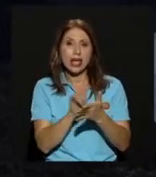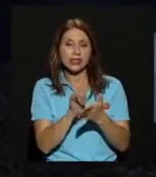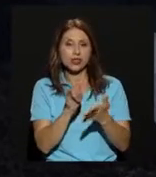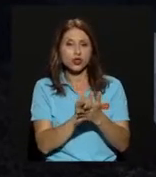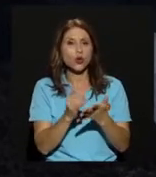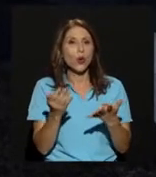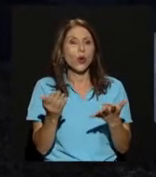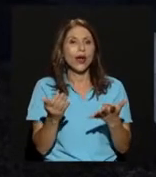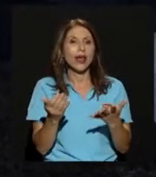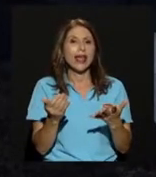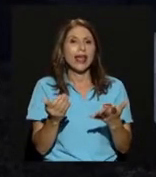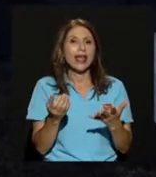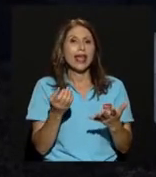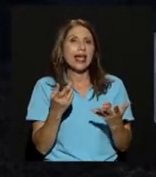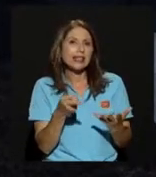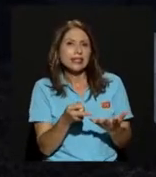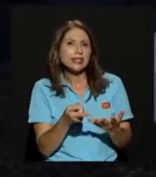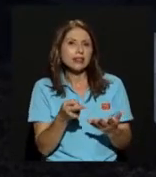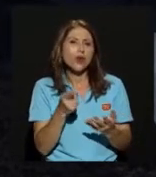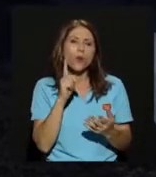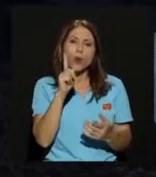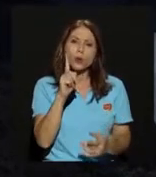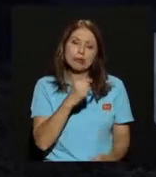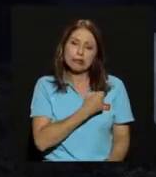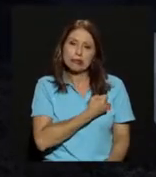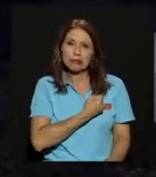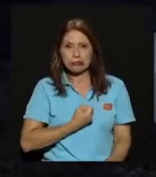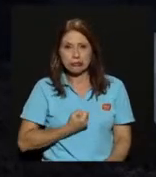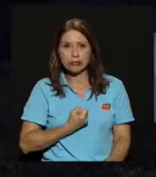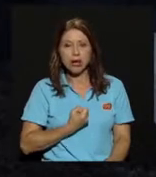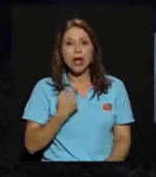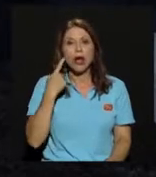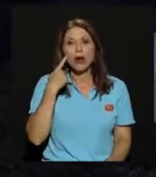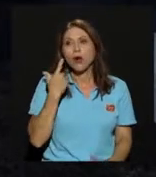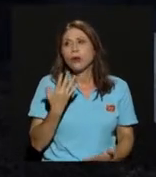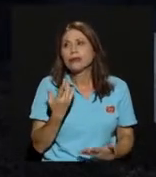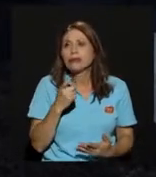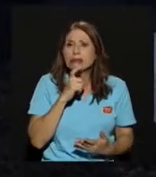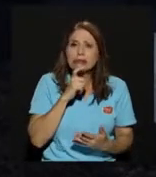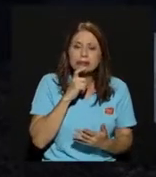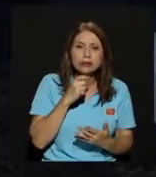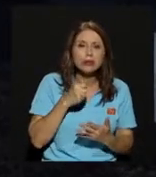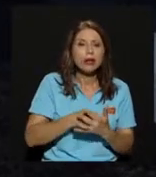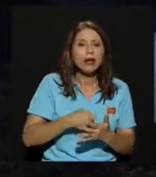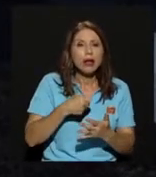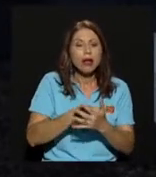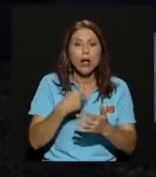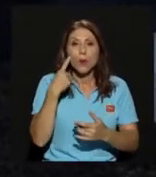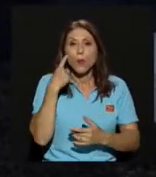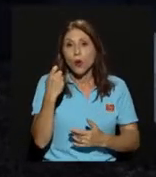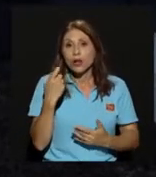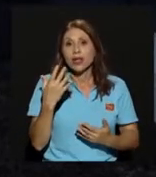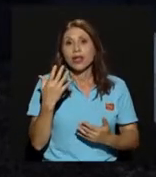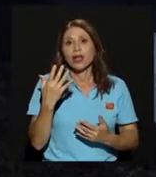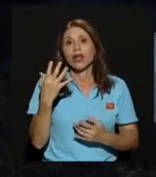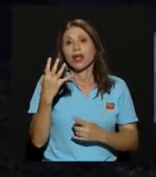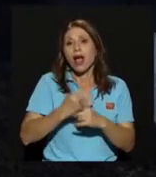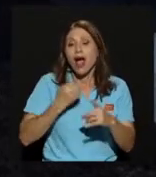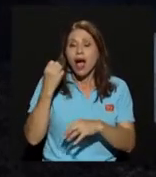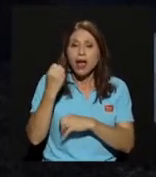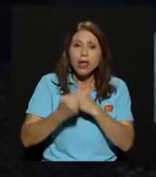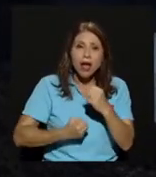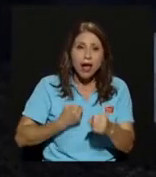si se quiere un vía crucis porque las estaciones de cada año repiten de alguna